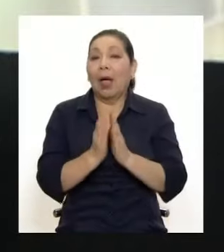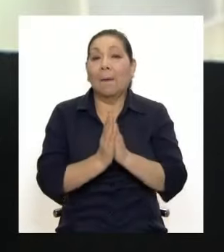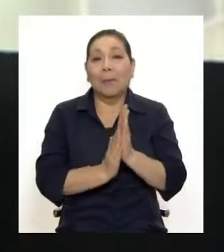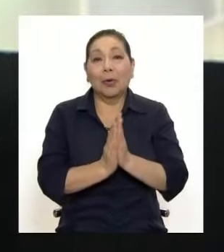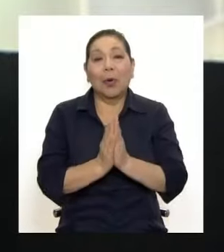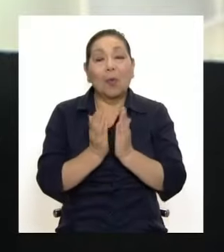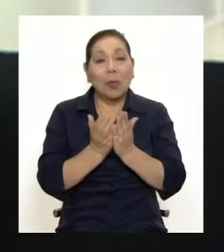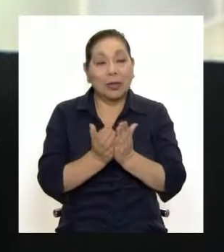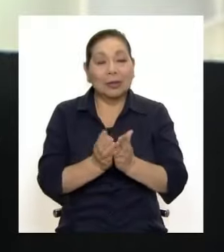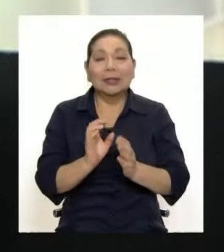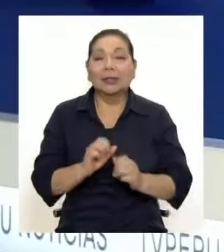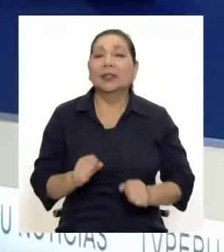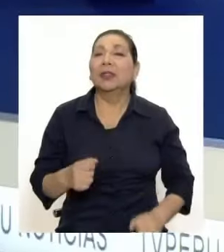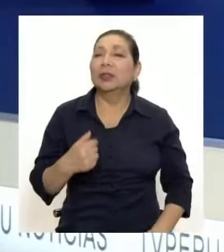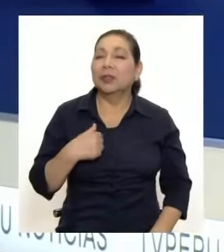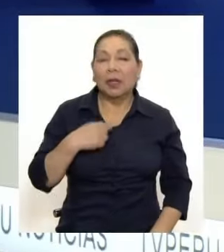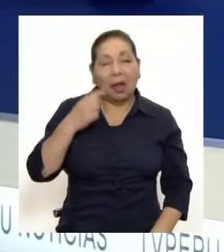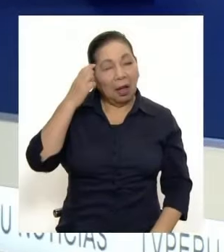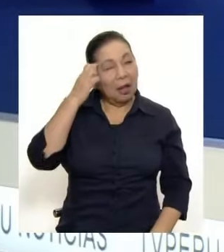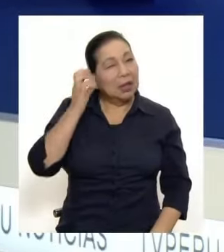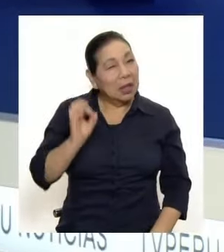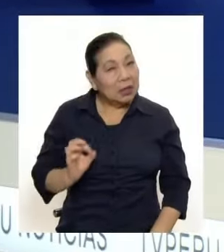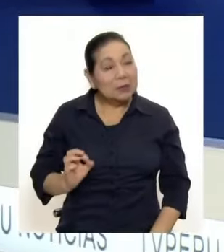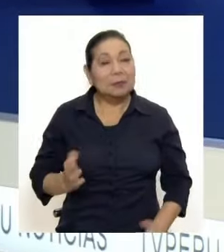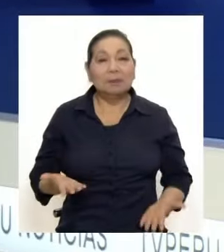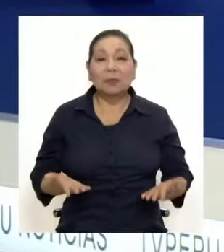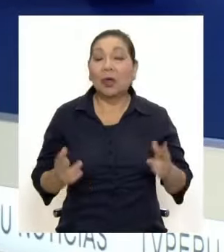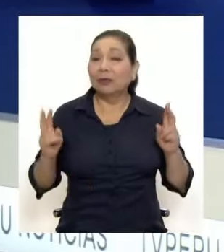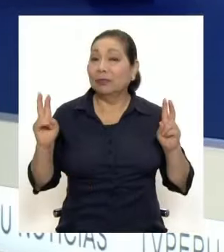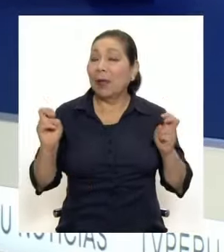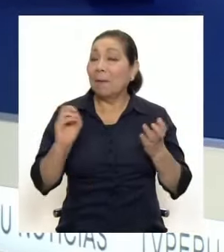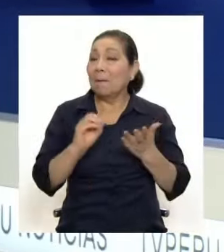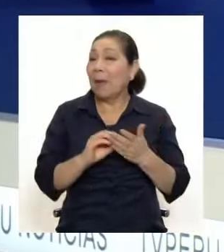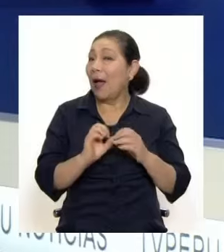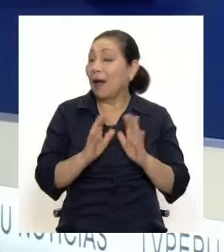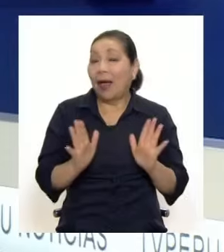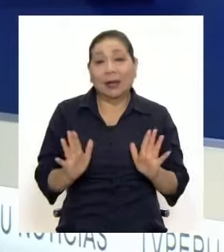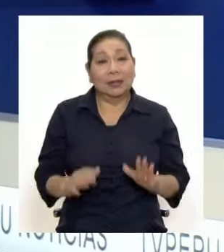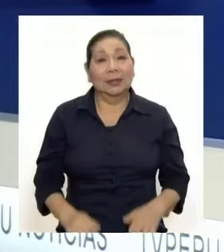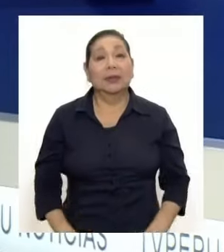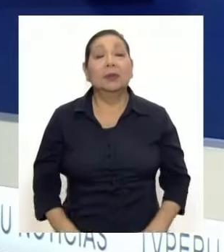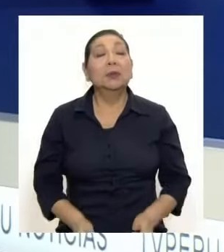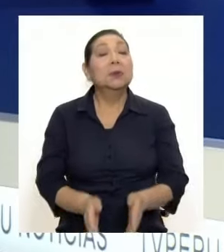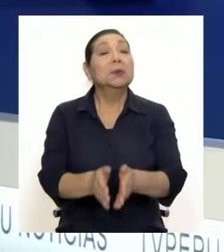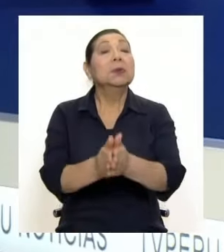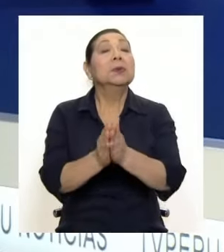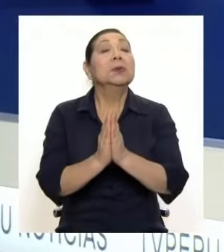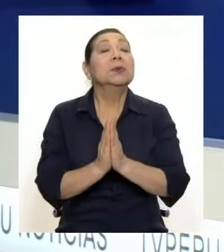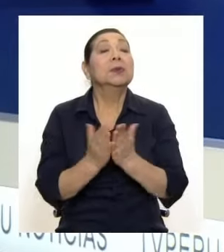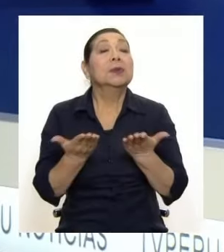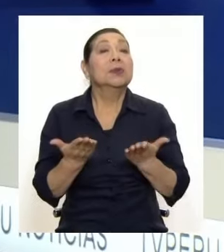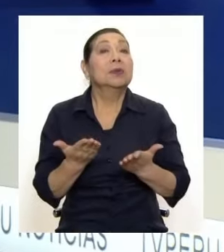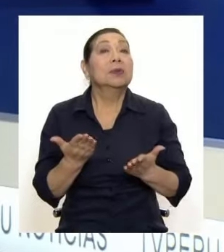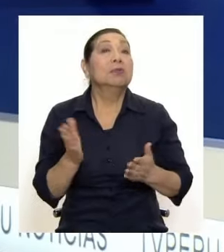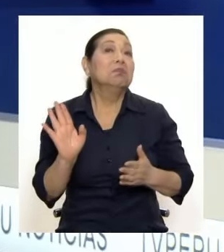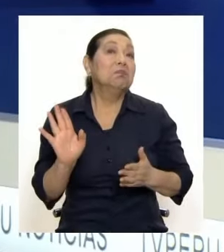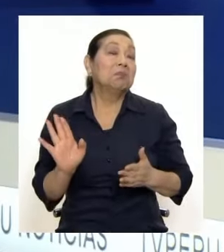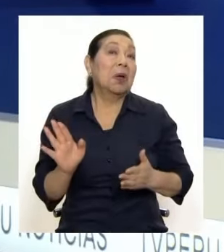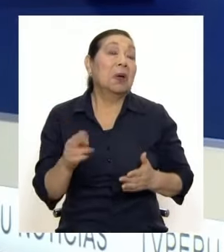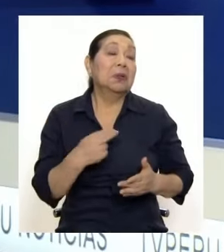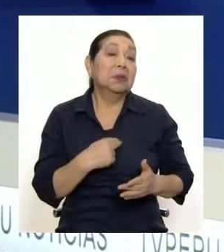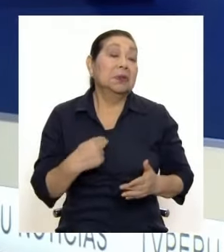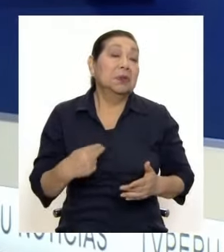máximo el puerto de chancay yo creo que ahí hay un tema Claro que por ejemplo un pedido un pedido en China